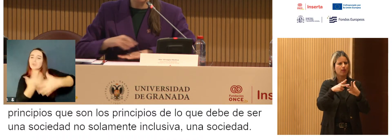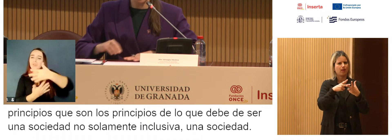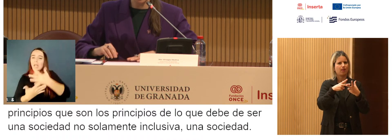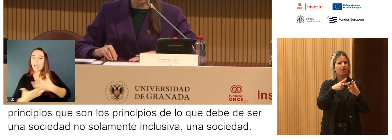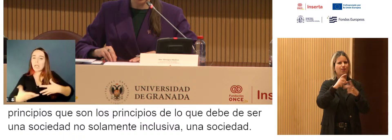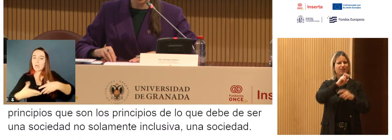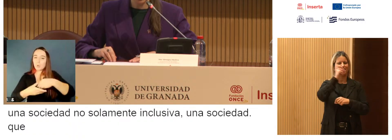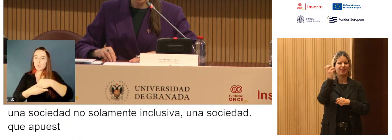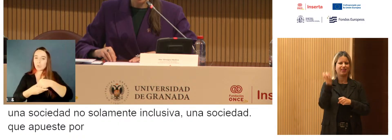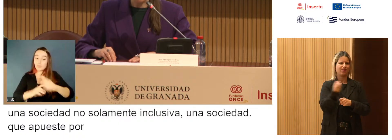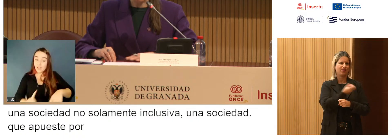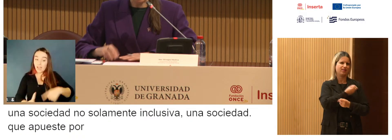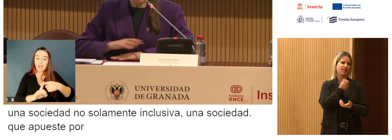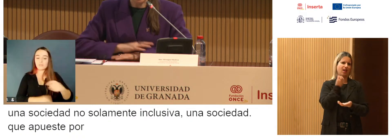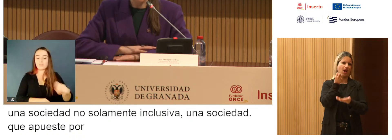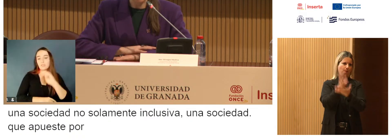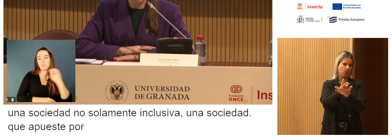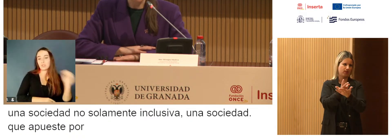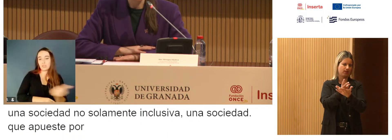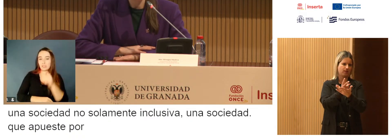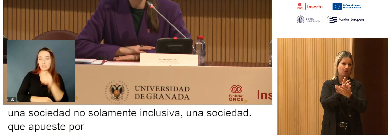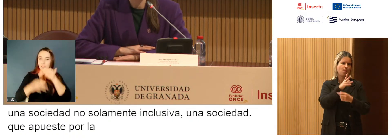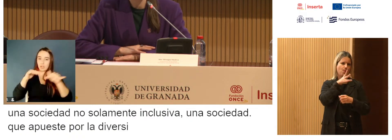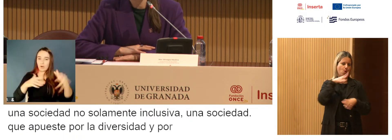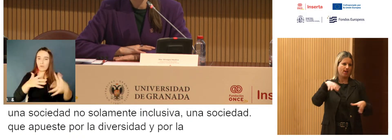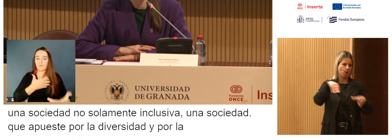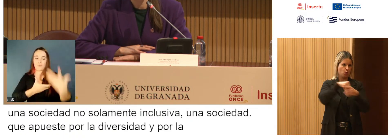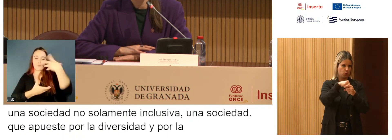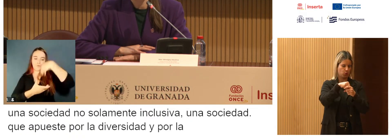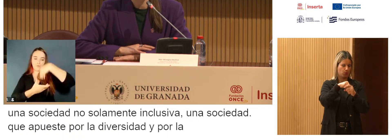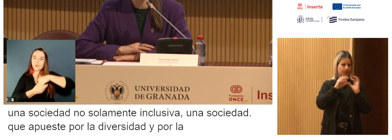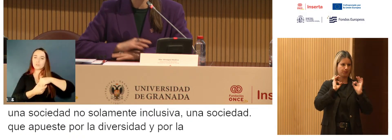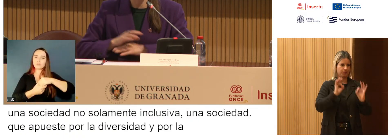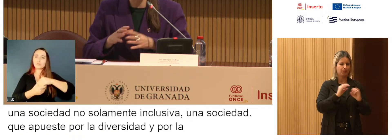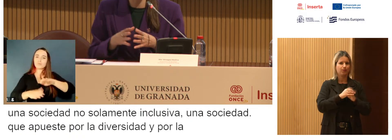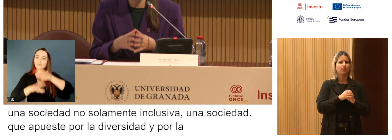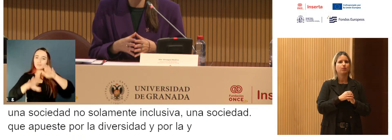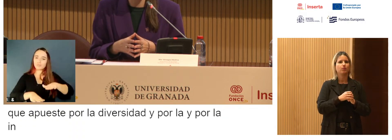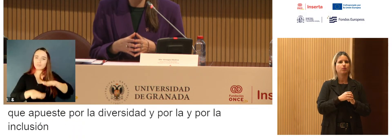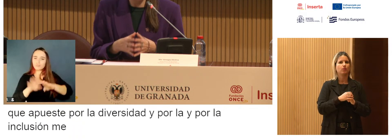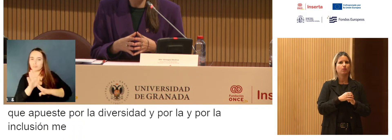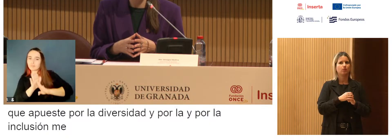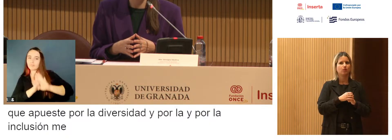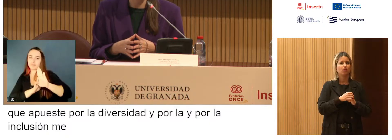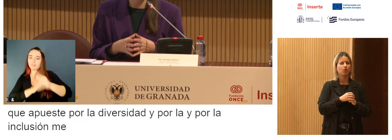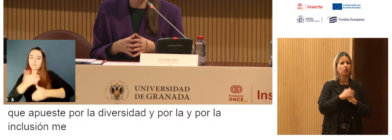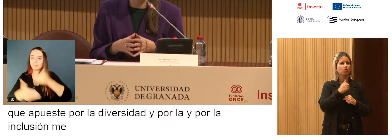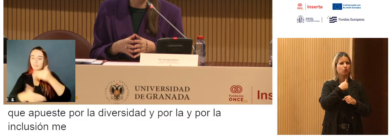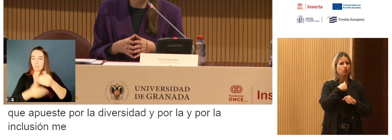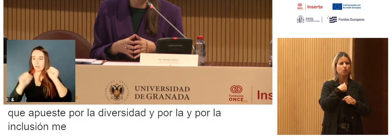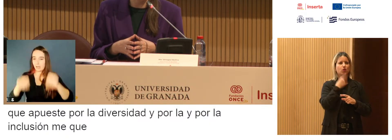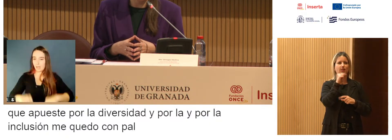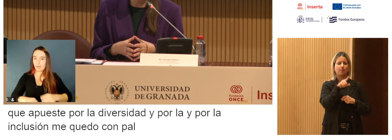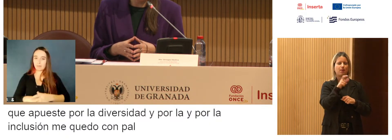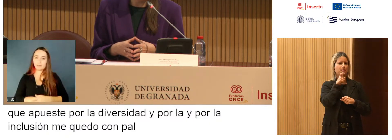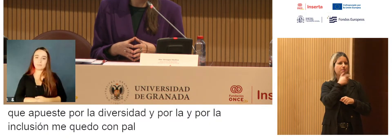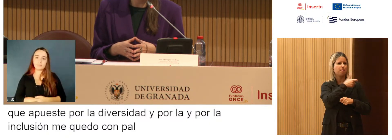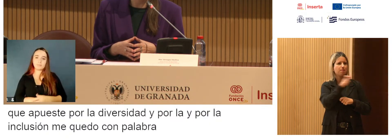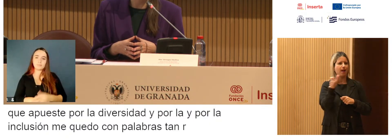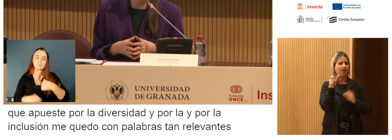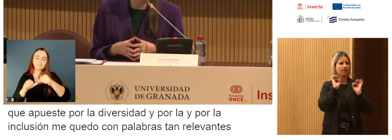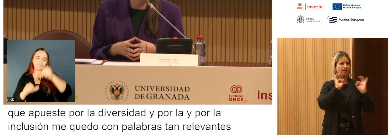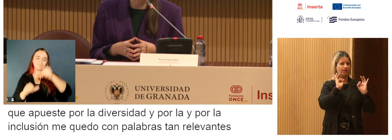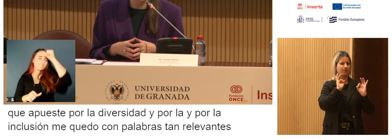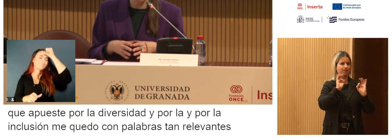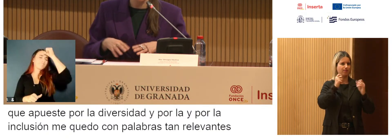por la diversidad y por la inclusión. Me quedo con palabras tan relevantes y